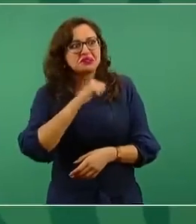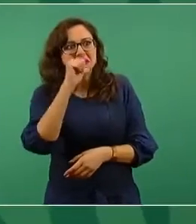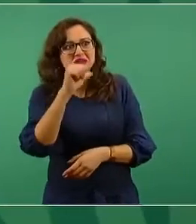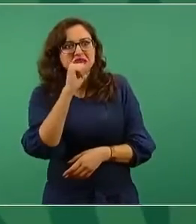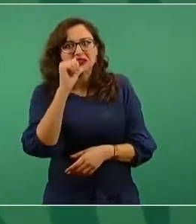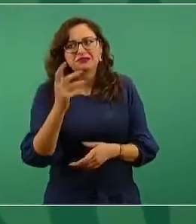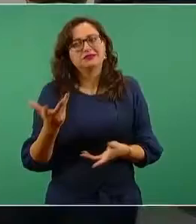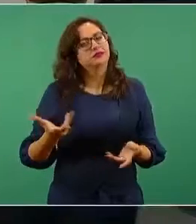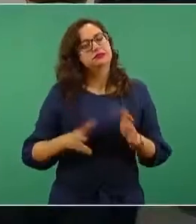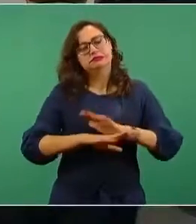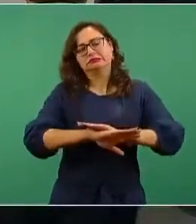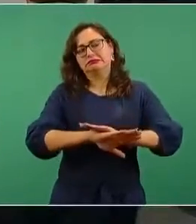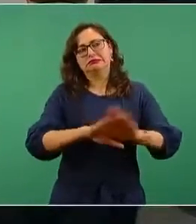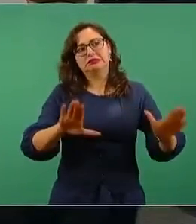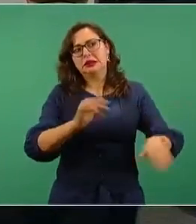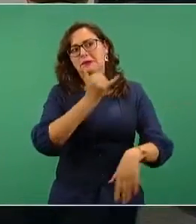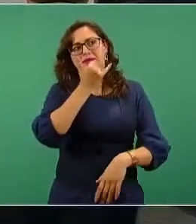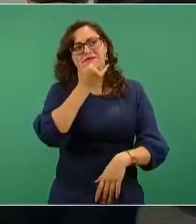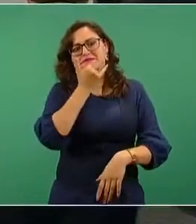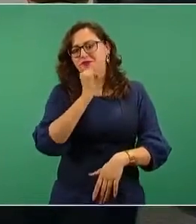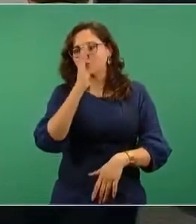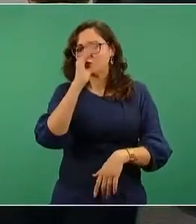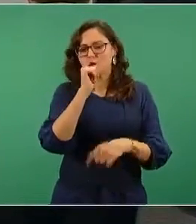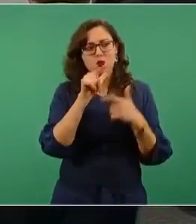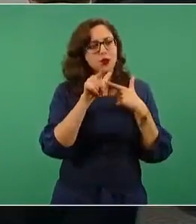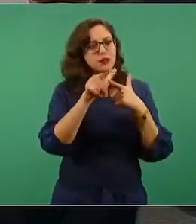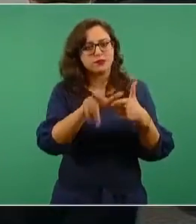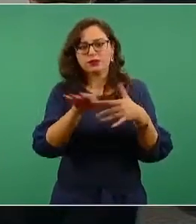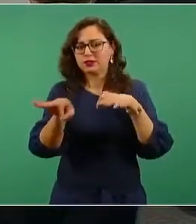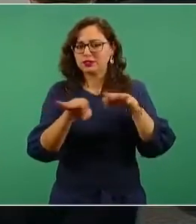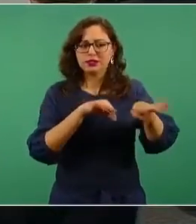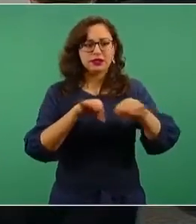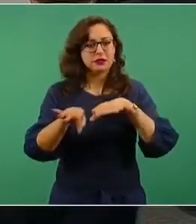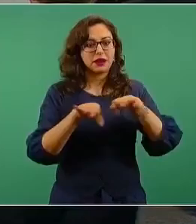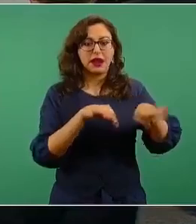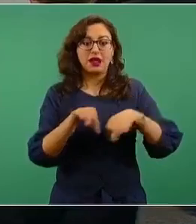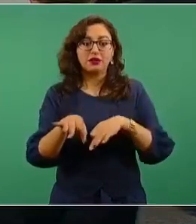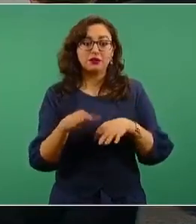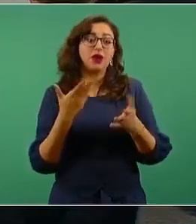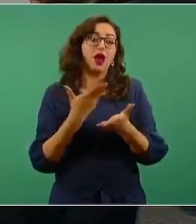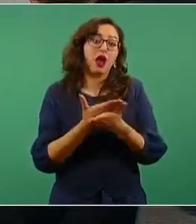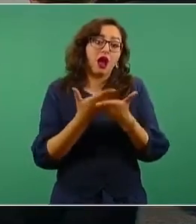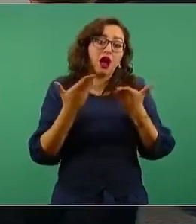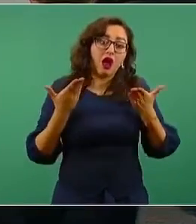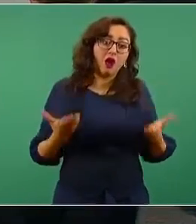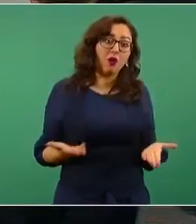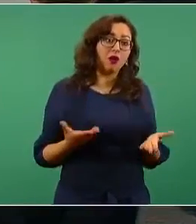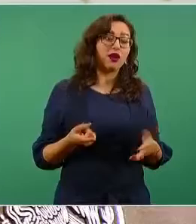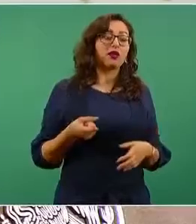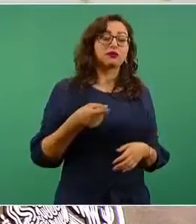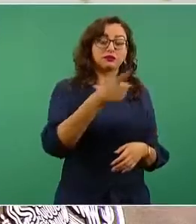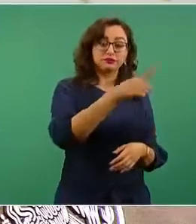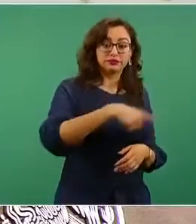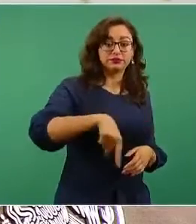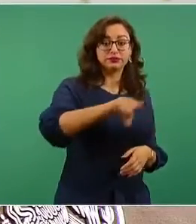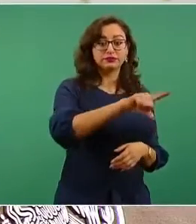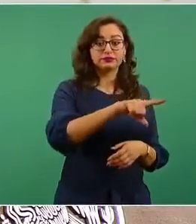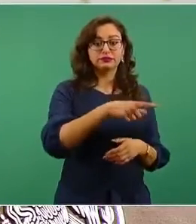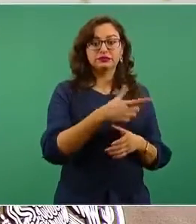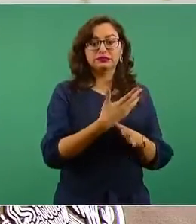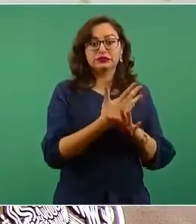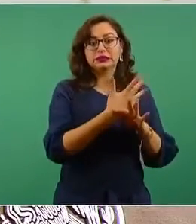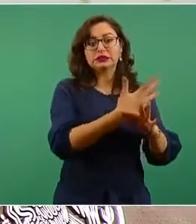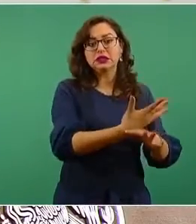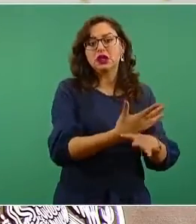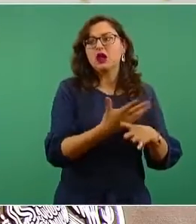Bueno, la respuesta de ellos va en el sentido de un